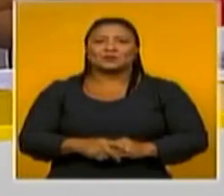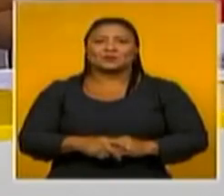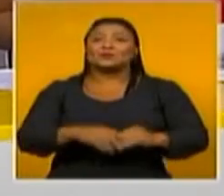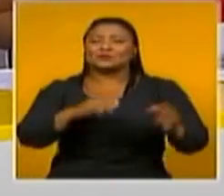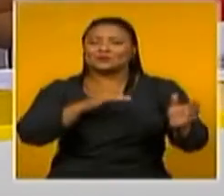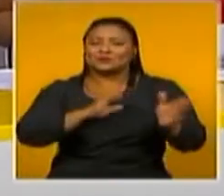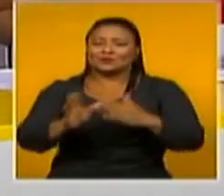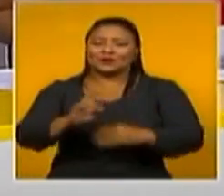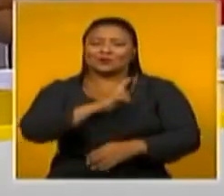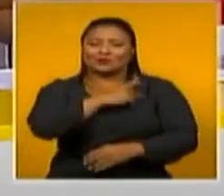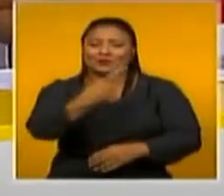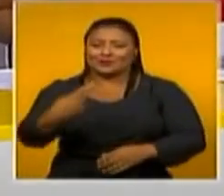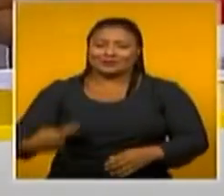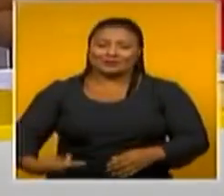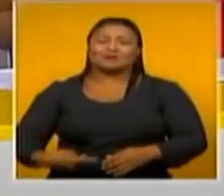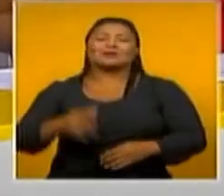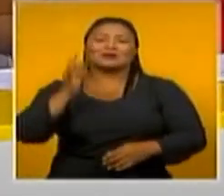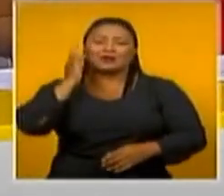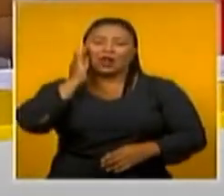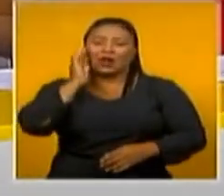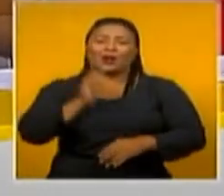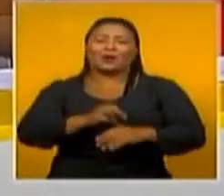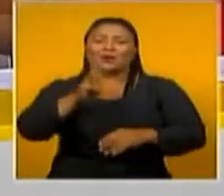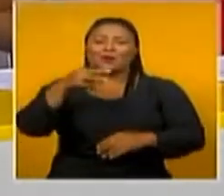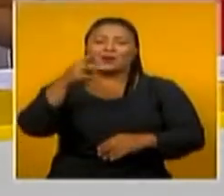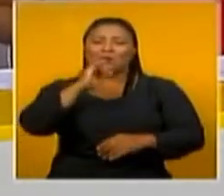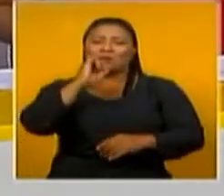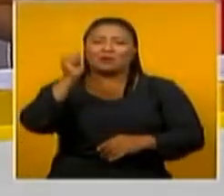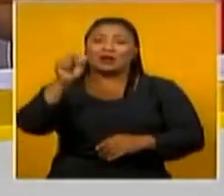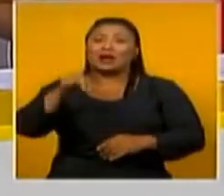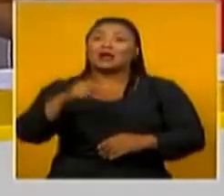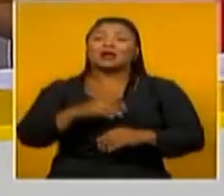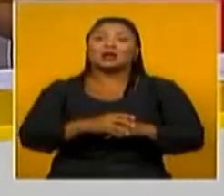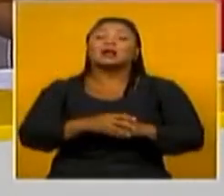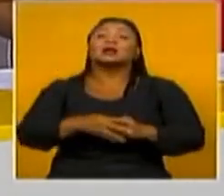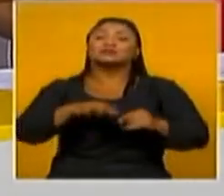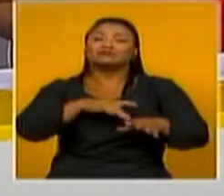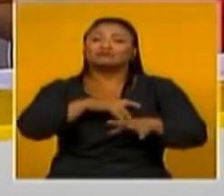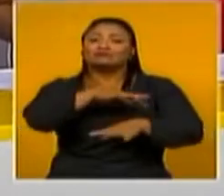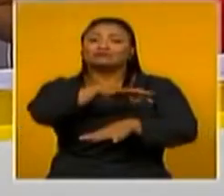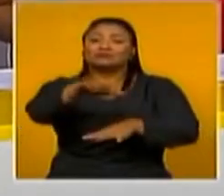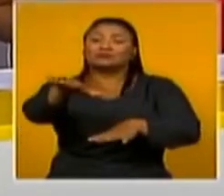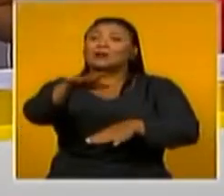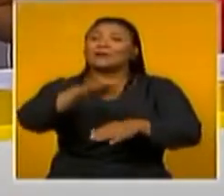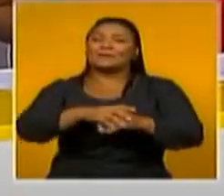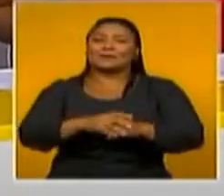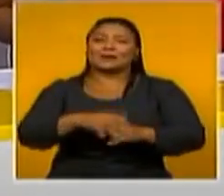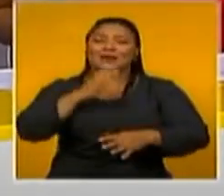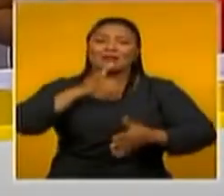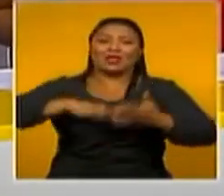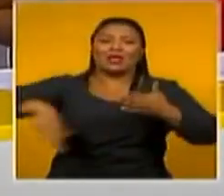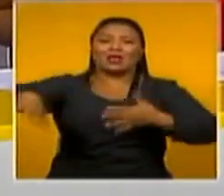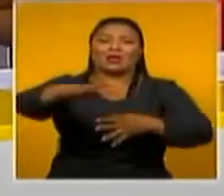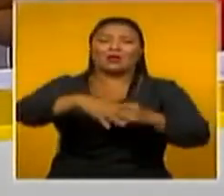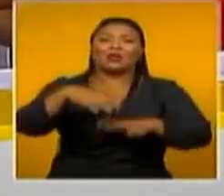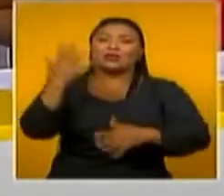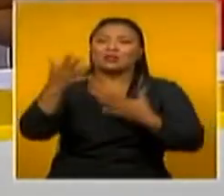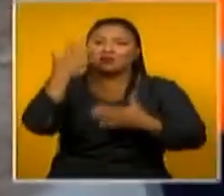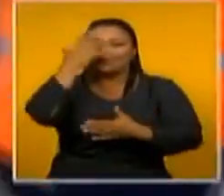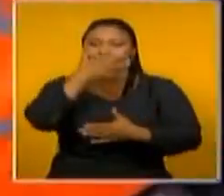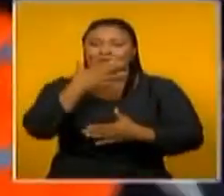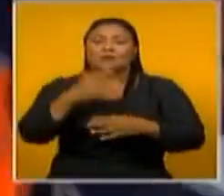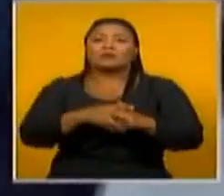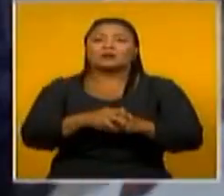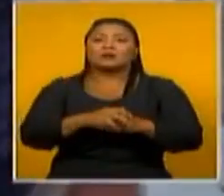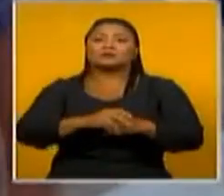Y la vicepresidenta de la República, María Alejandra Vicuña, realizó un recorrido por la ampliación de la planta de agua potable en Esmeraldas.